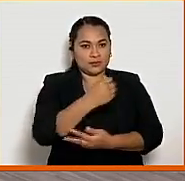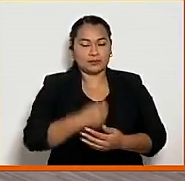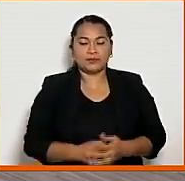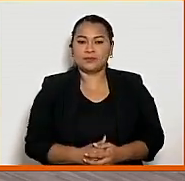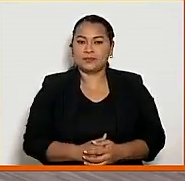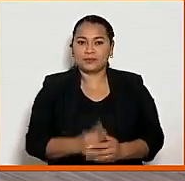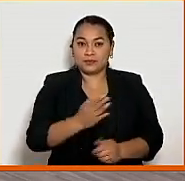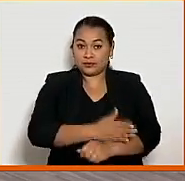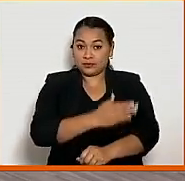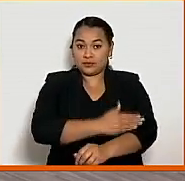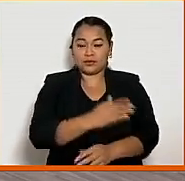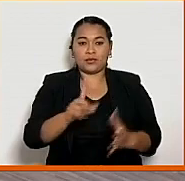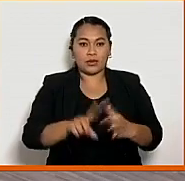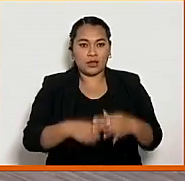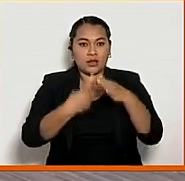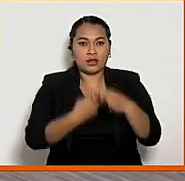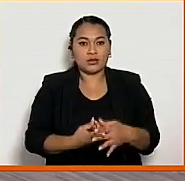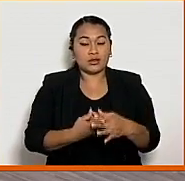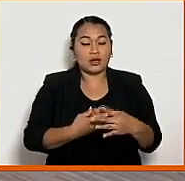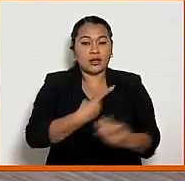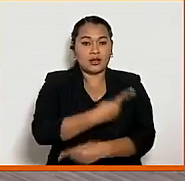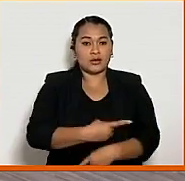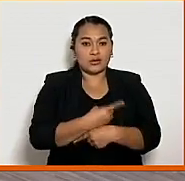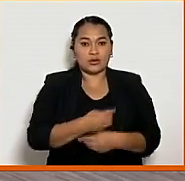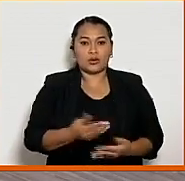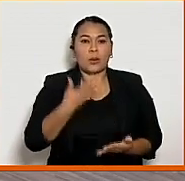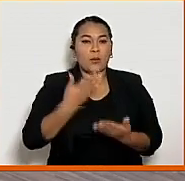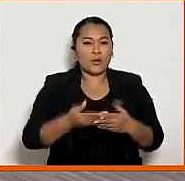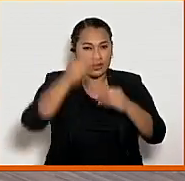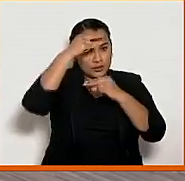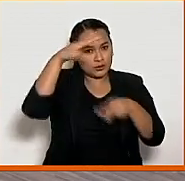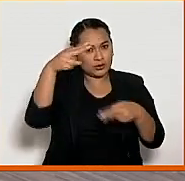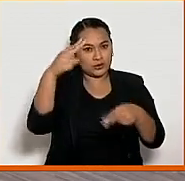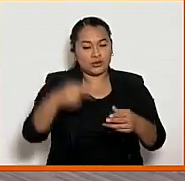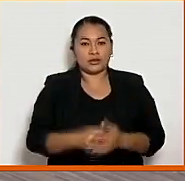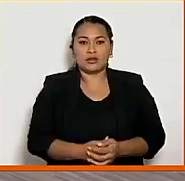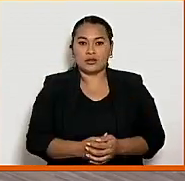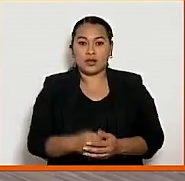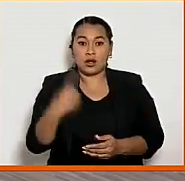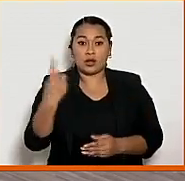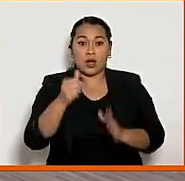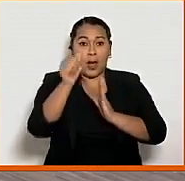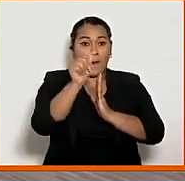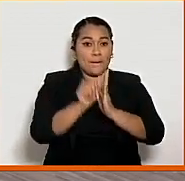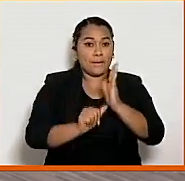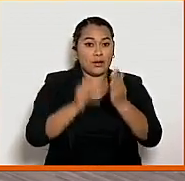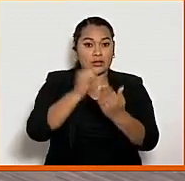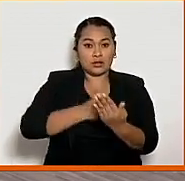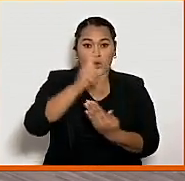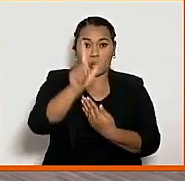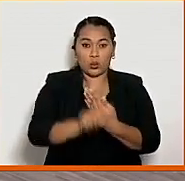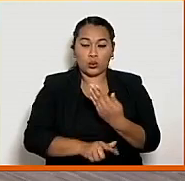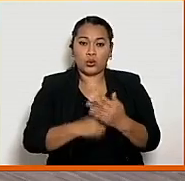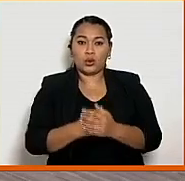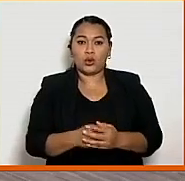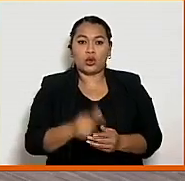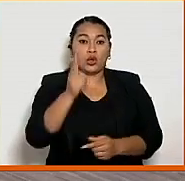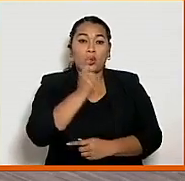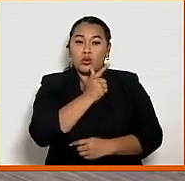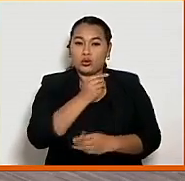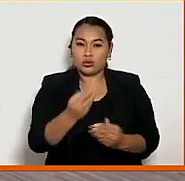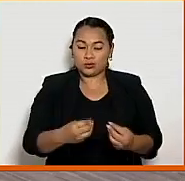Y antes de iniciar con nuestra diversión, te tenemos grandes noticias. Y es que solo en el mes de julio, Loto contribuyó al PANI con